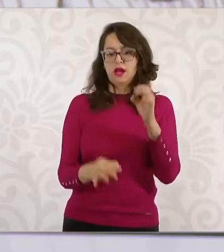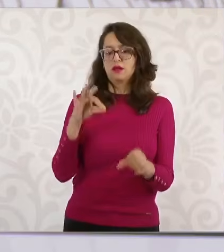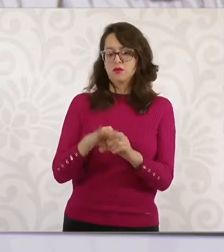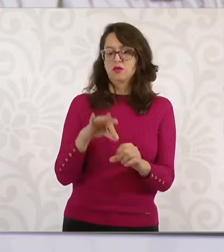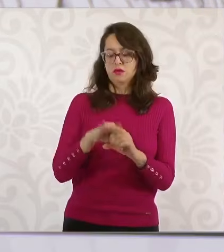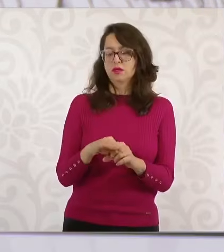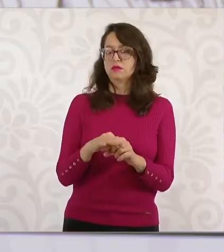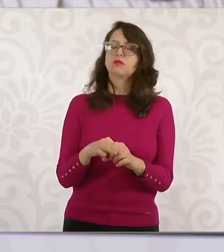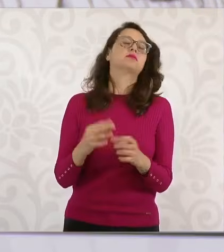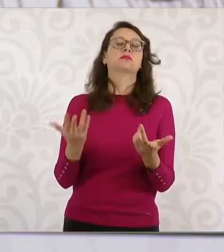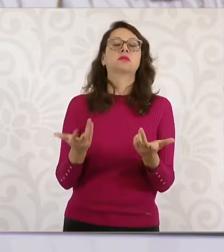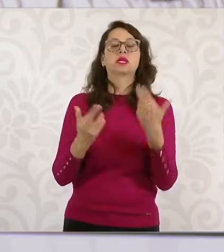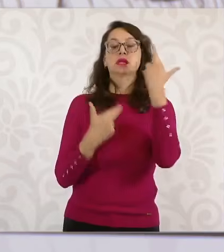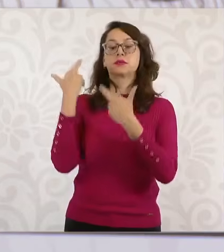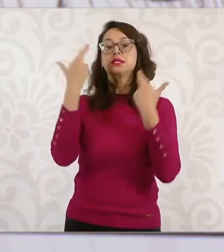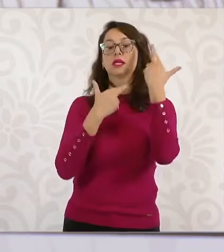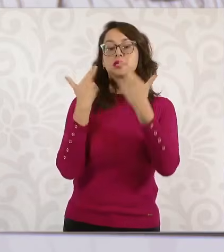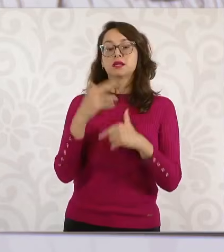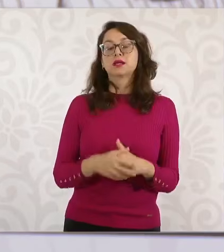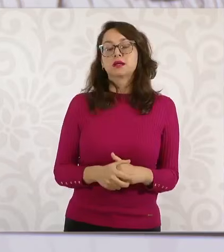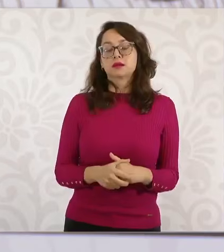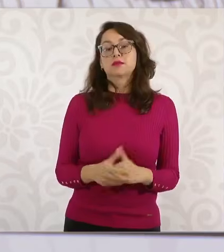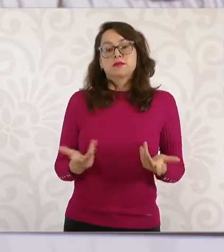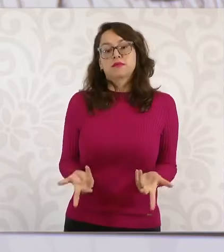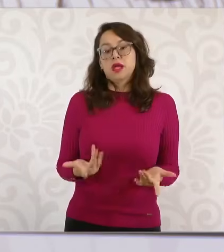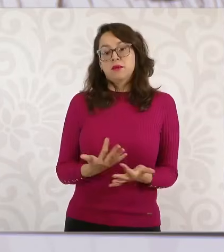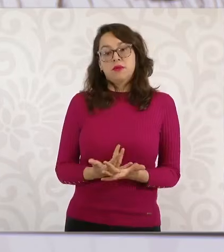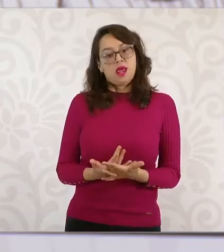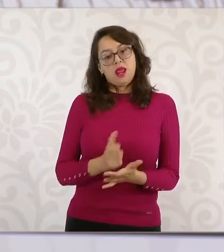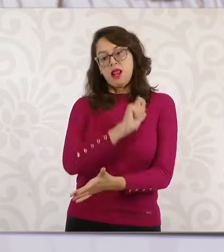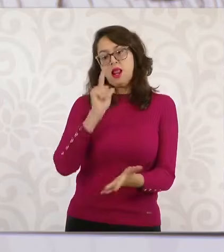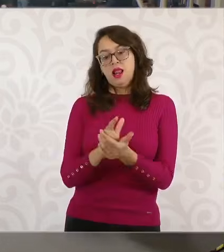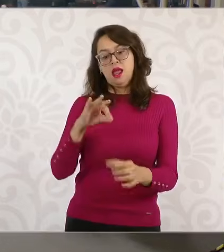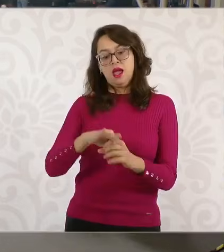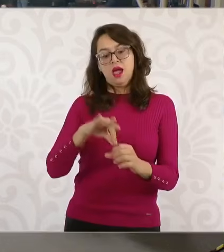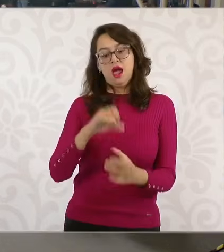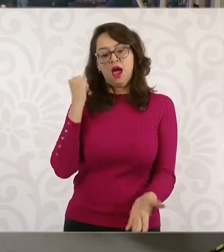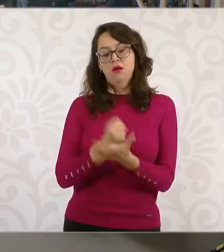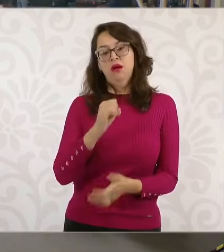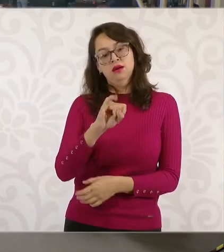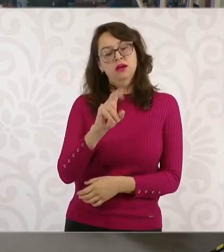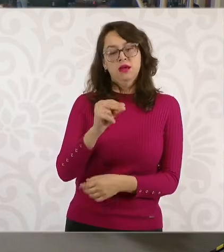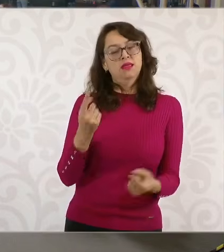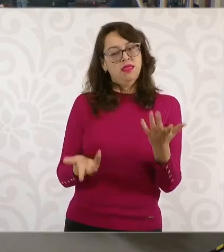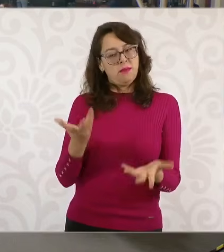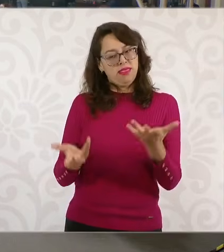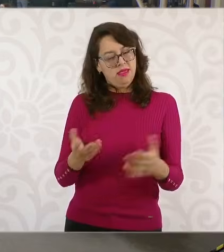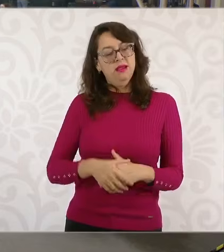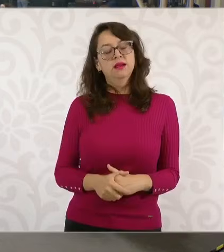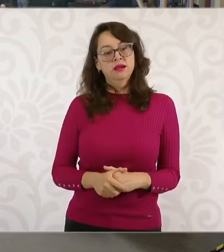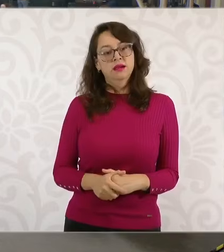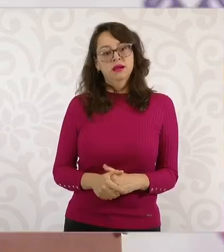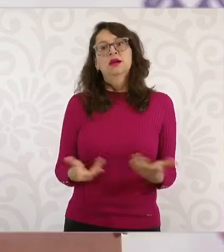elección al Poder Judicial. Depende un poco también pues de la aprobación o no de la reforma. Ok.